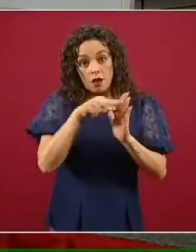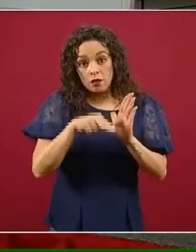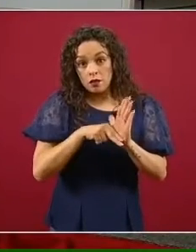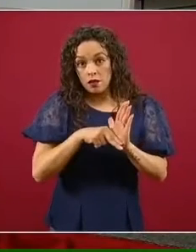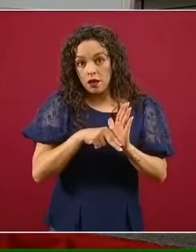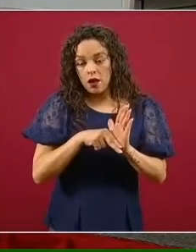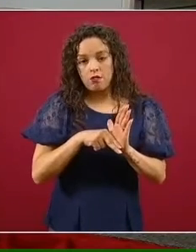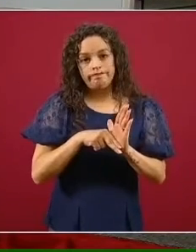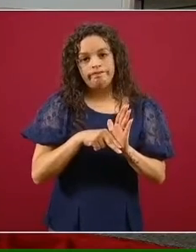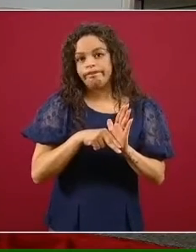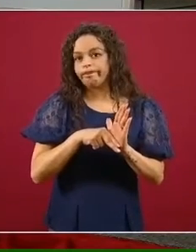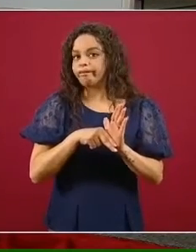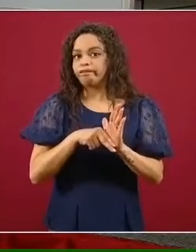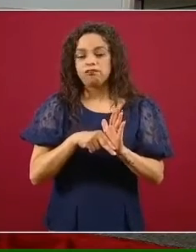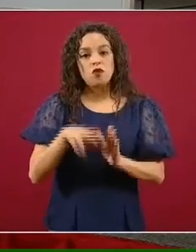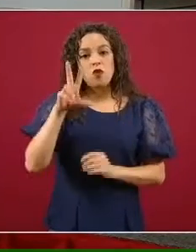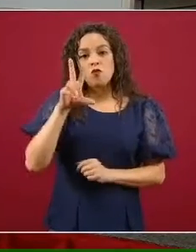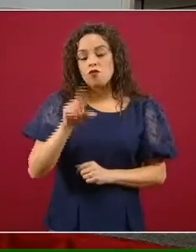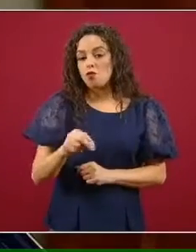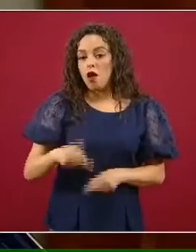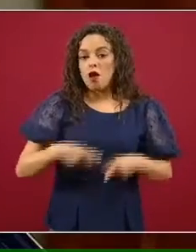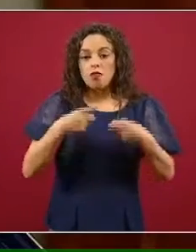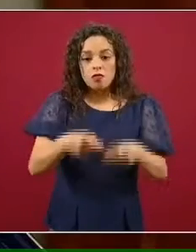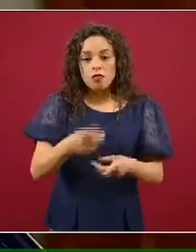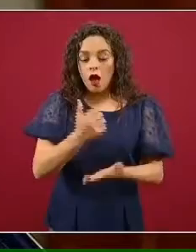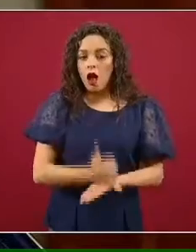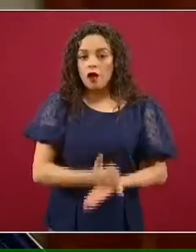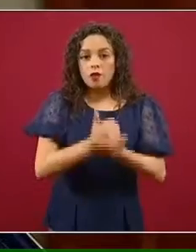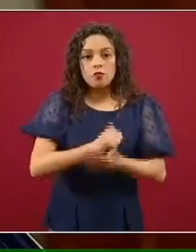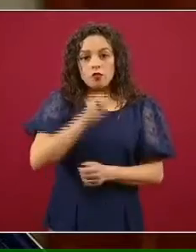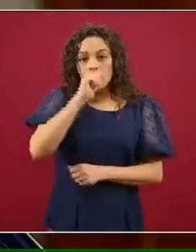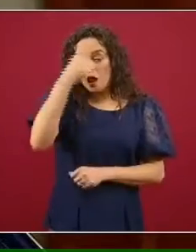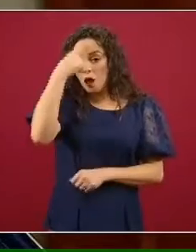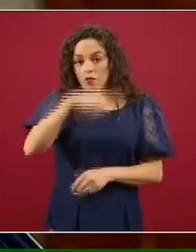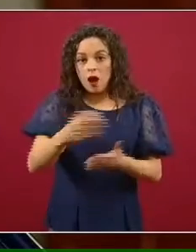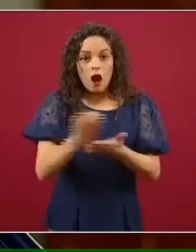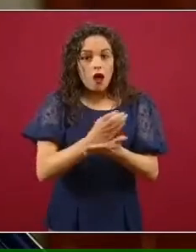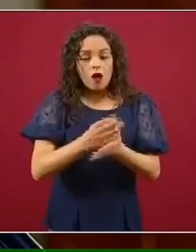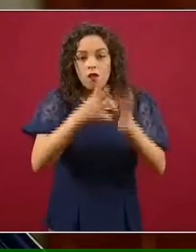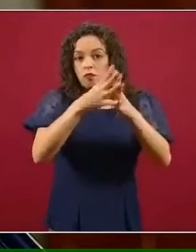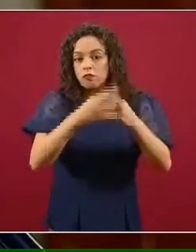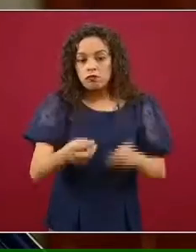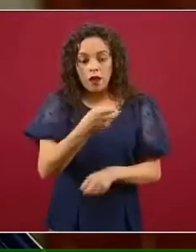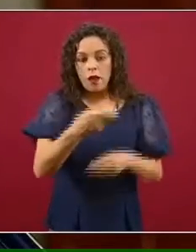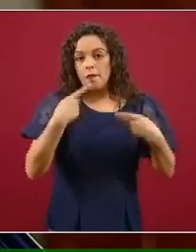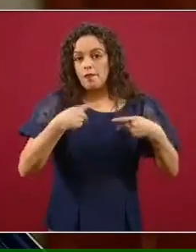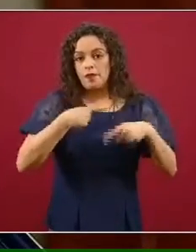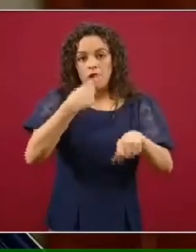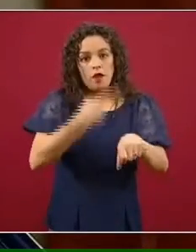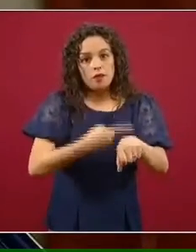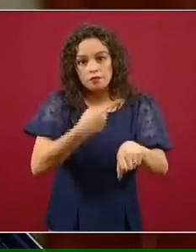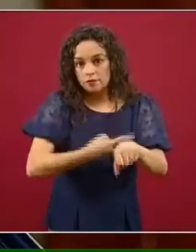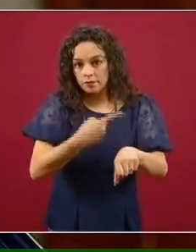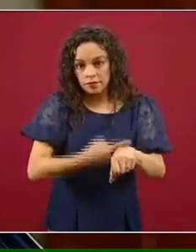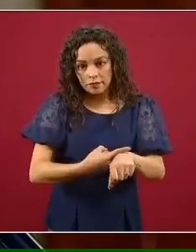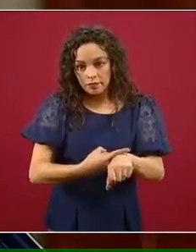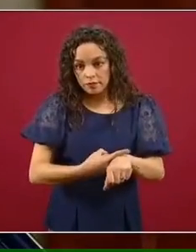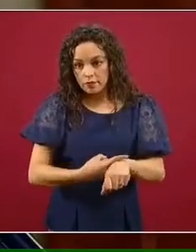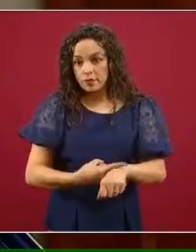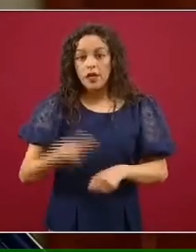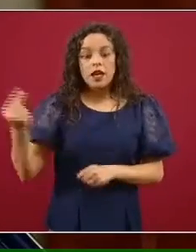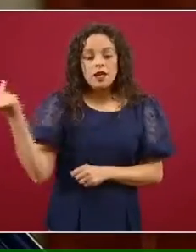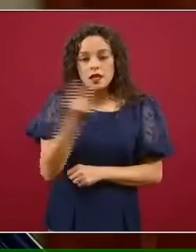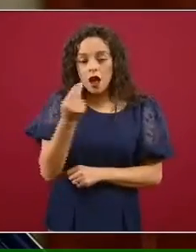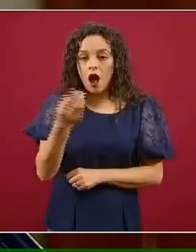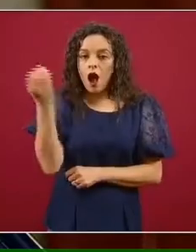No va a proporcionar ningún beneficio a los pacientes, no nos va a ayudar a generar la evidencia científica que